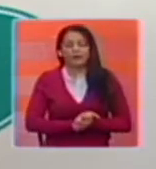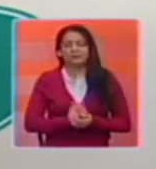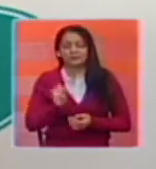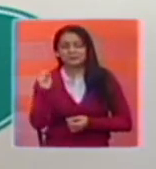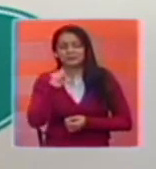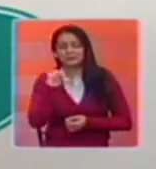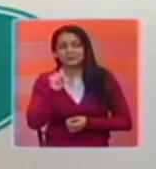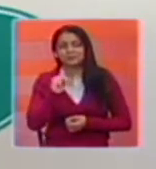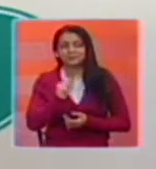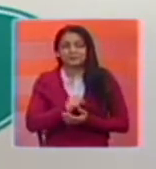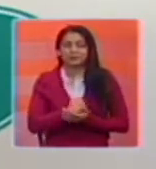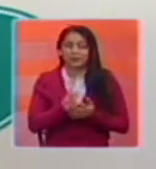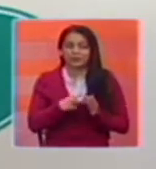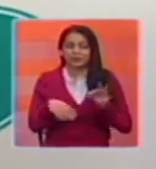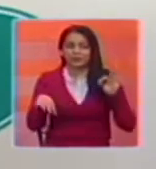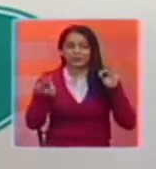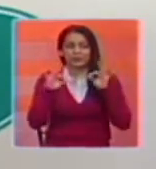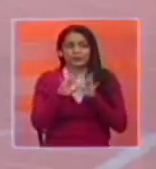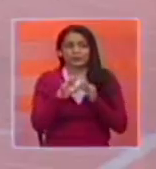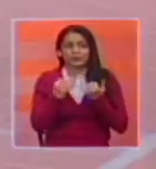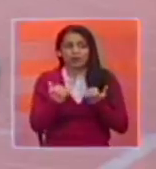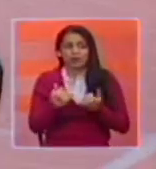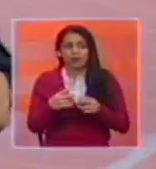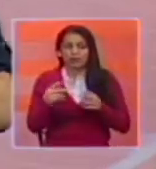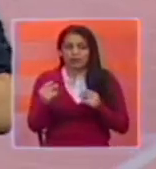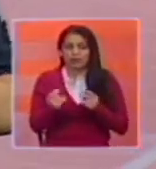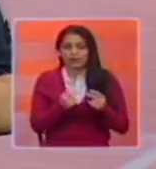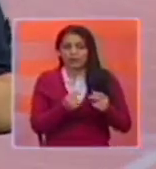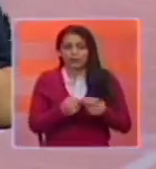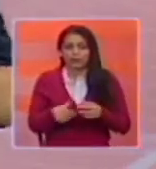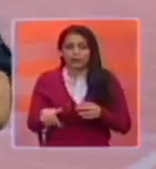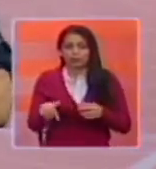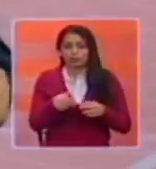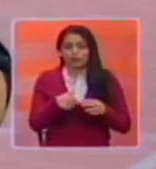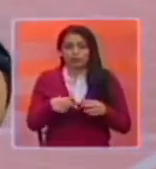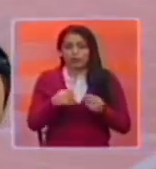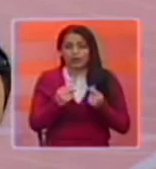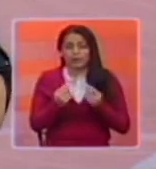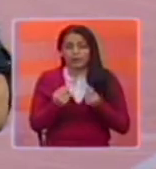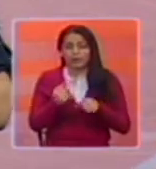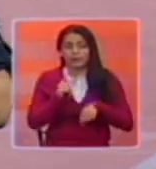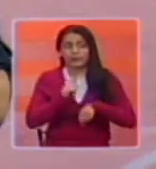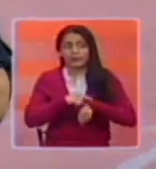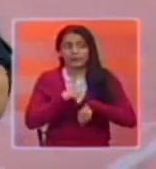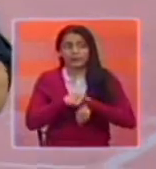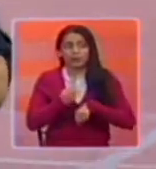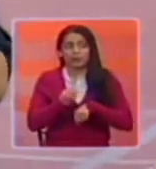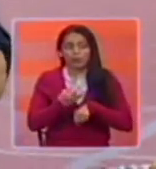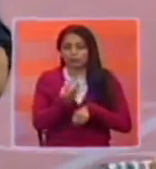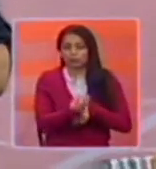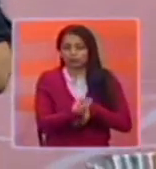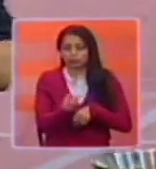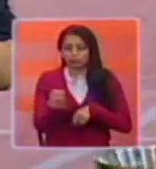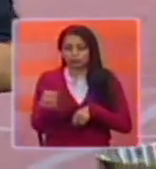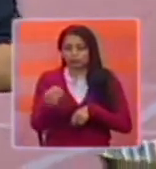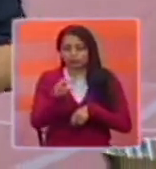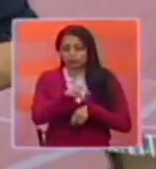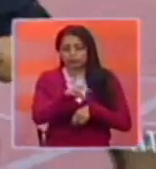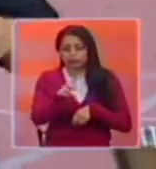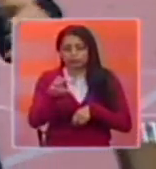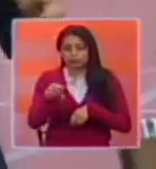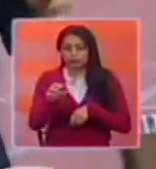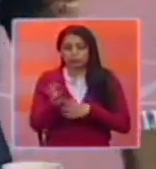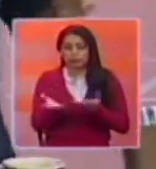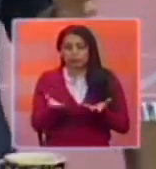Exactamente, Nilo, eso es importante. Por eso es que quiero acabar rápido esta receta para contar cuánto debemos de poner en los pirotines, cómo debemos hacer las